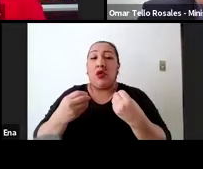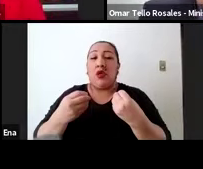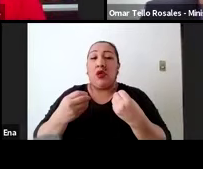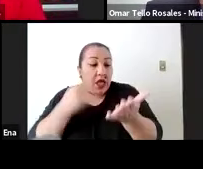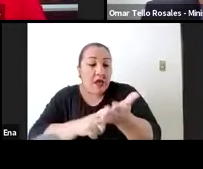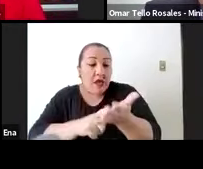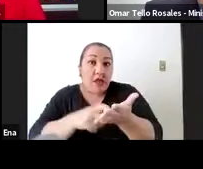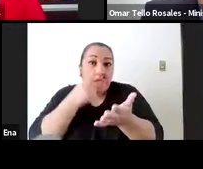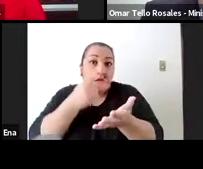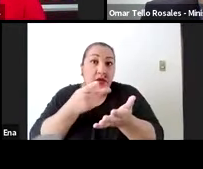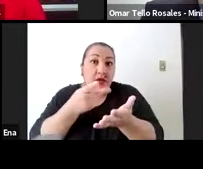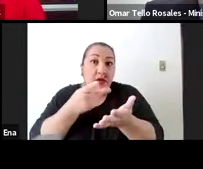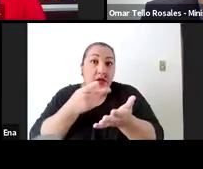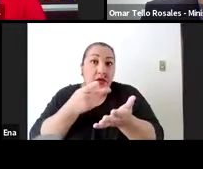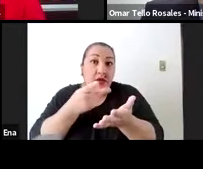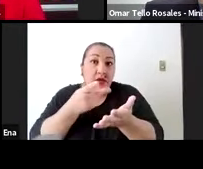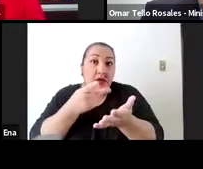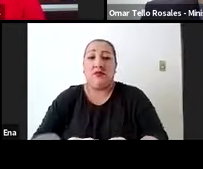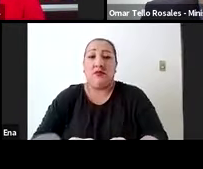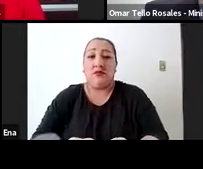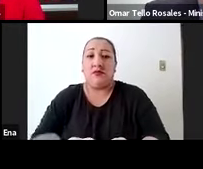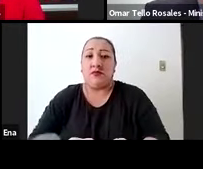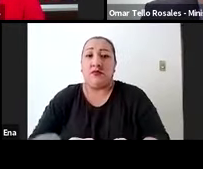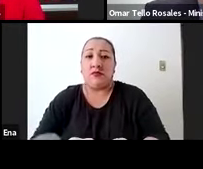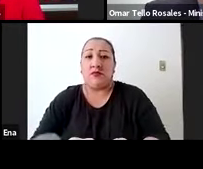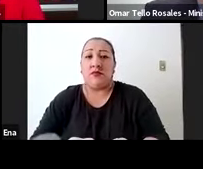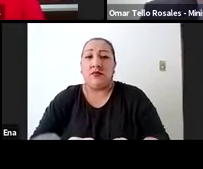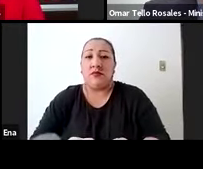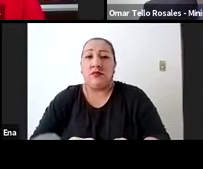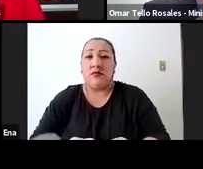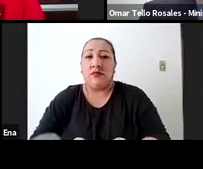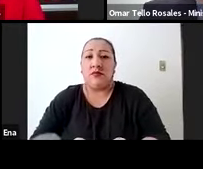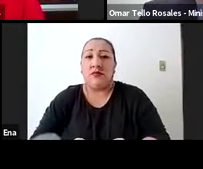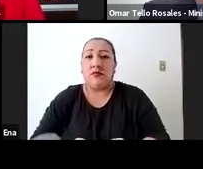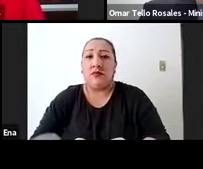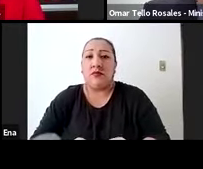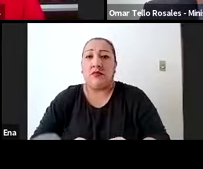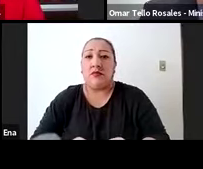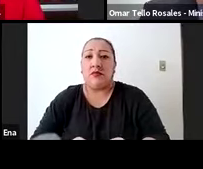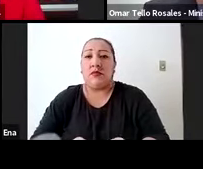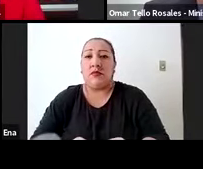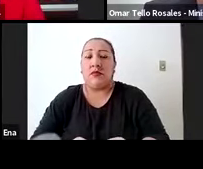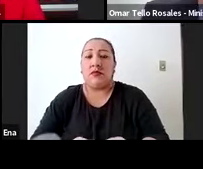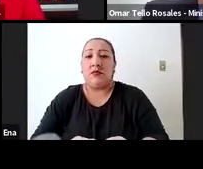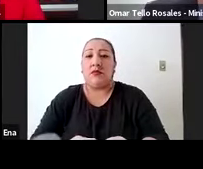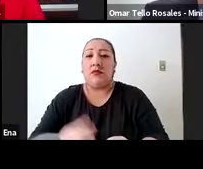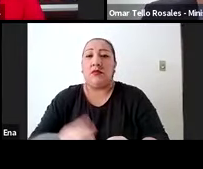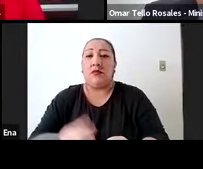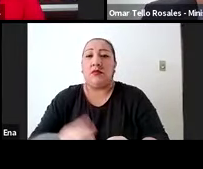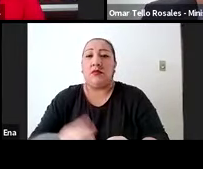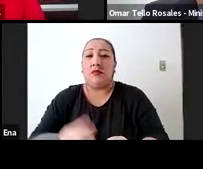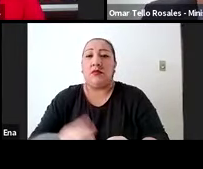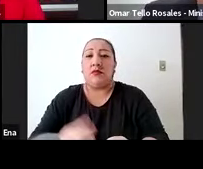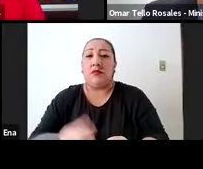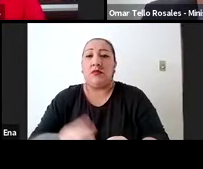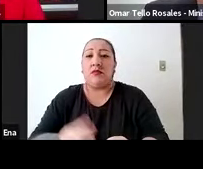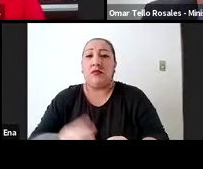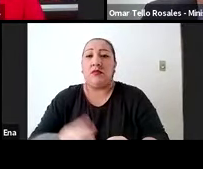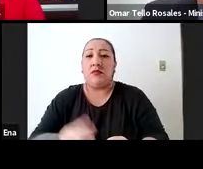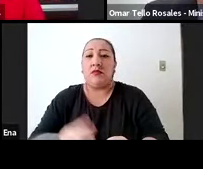Pero definitivamente que la ciudadanía tiene que estar tranquila que vamos a seguir actuando como debe ser, para que haya mucho